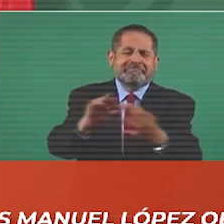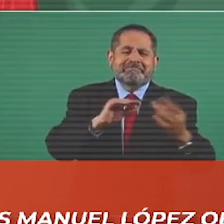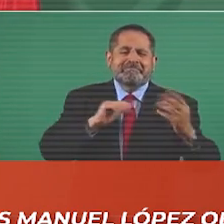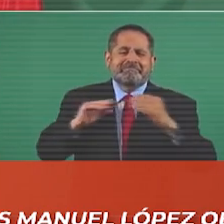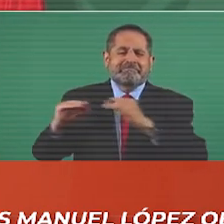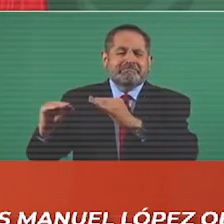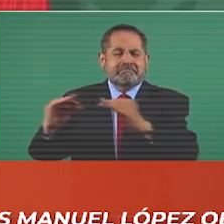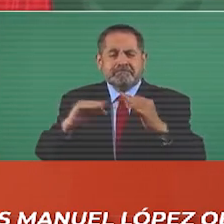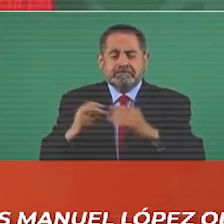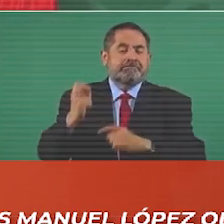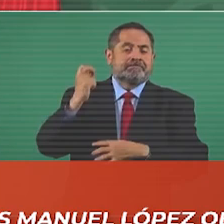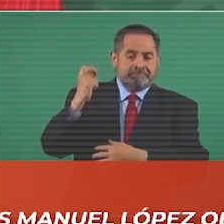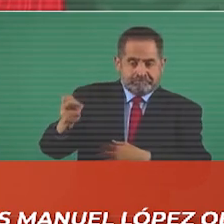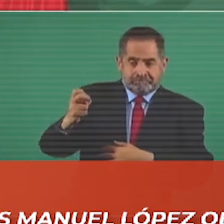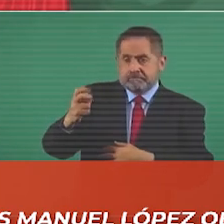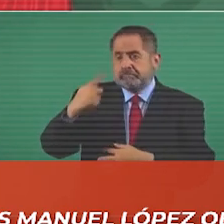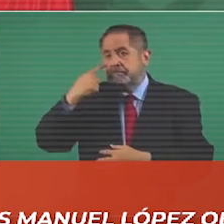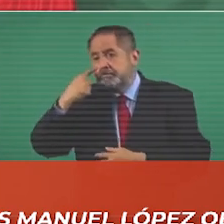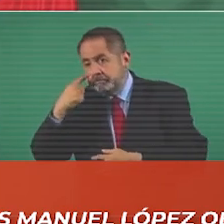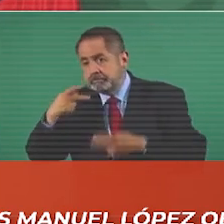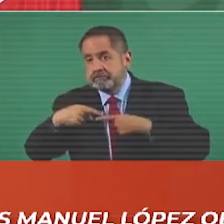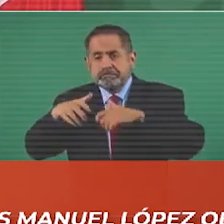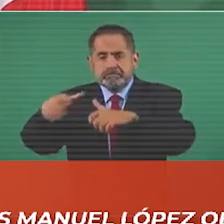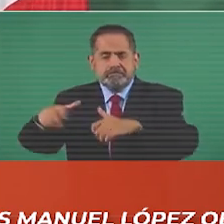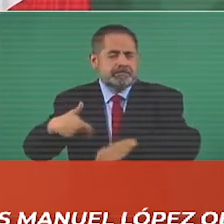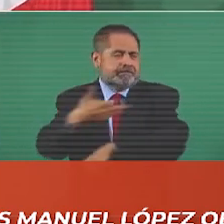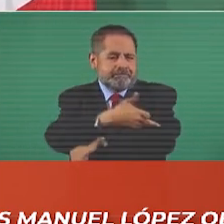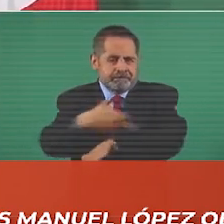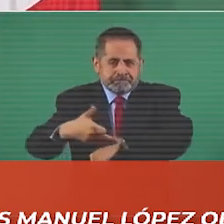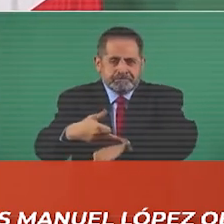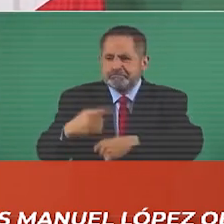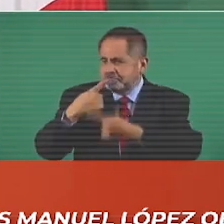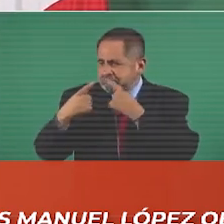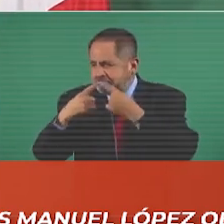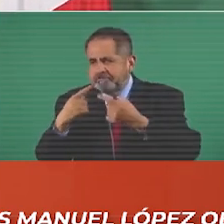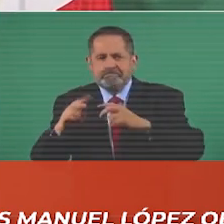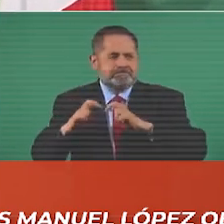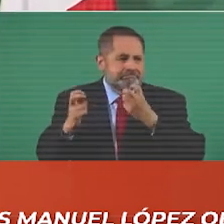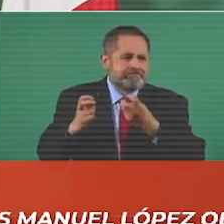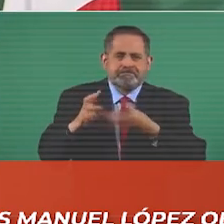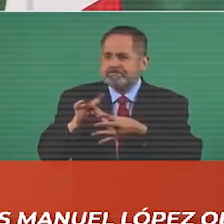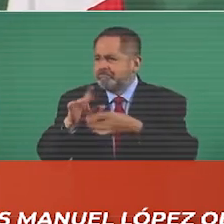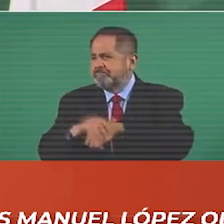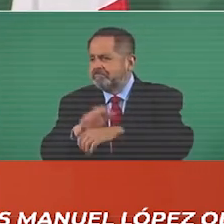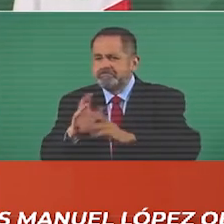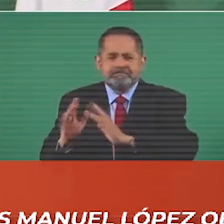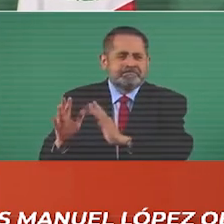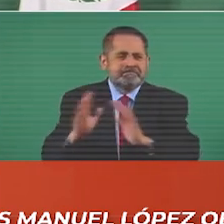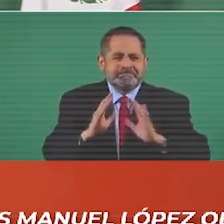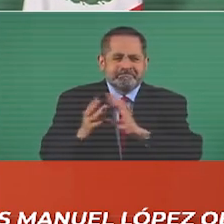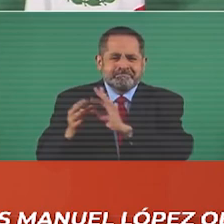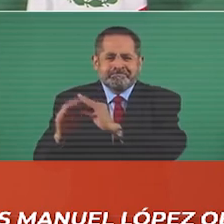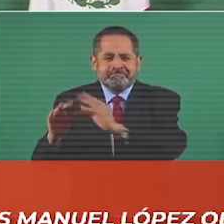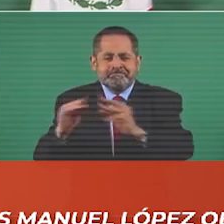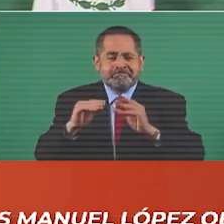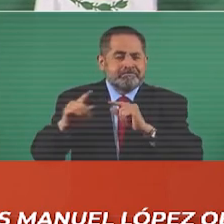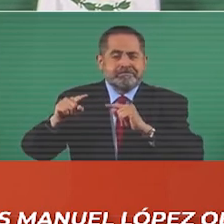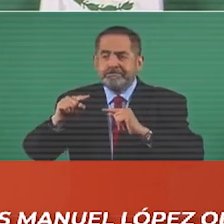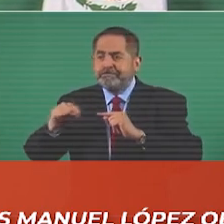que se obtiene en familia, es la información directa que se